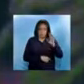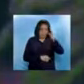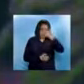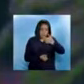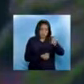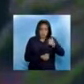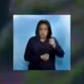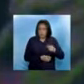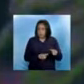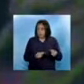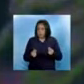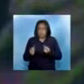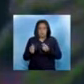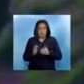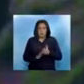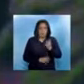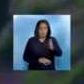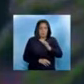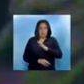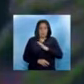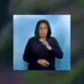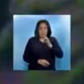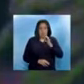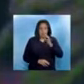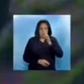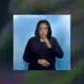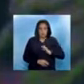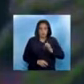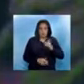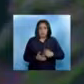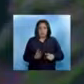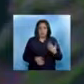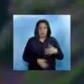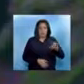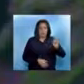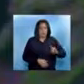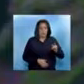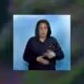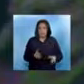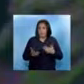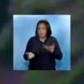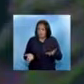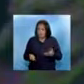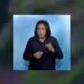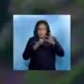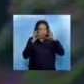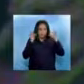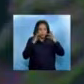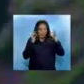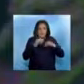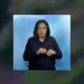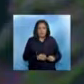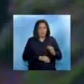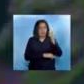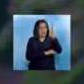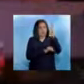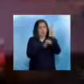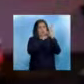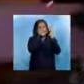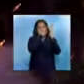se movilizaron hacia Chosica tras ser reportados de una emergencia. Se trataba de un gato que estaba atrapado en un árbol.